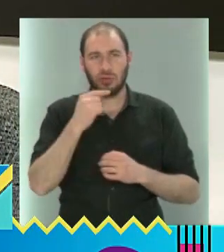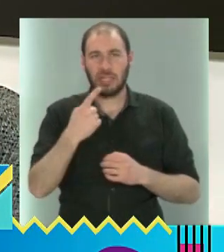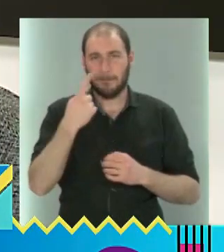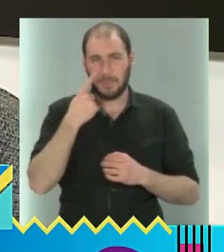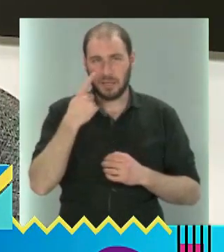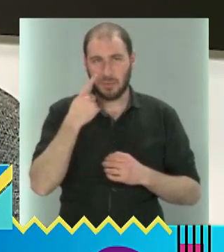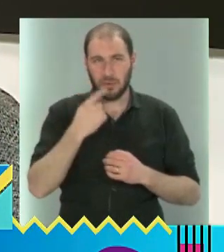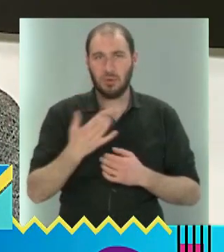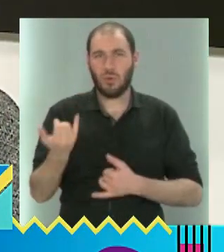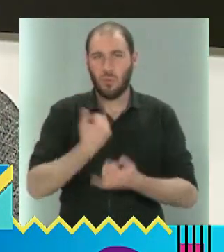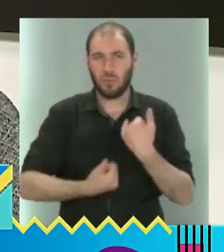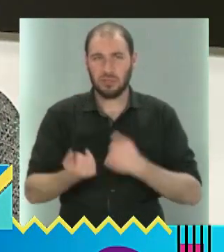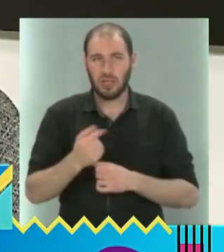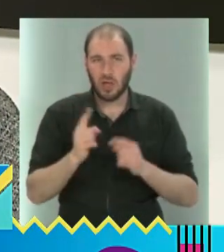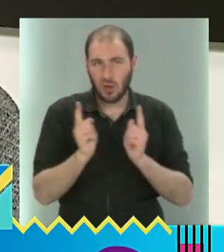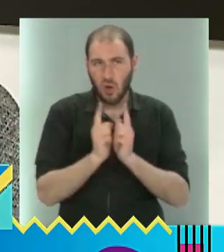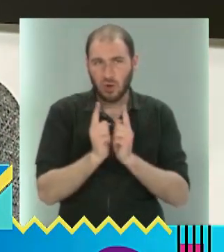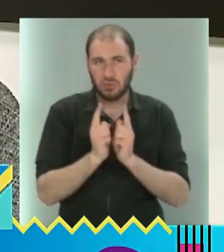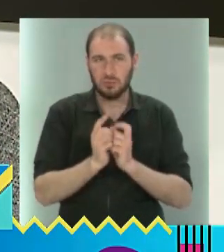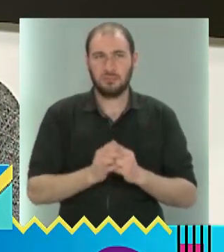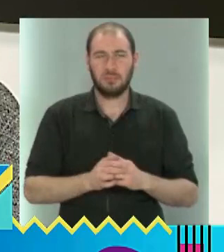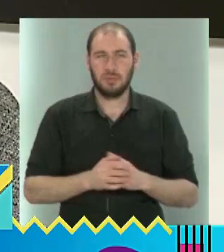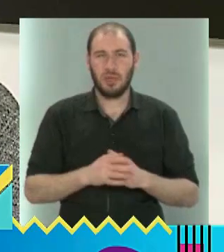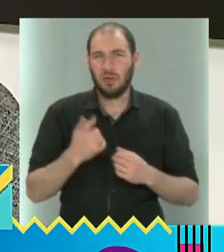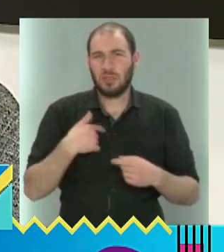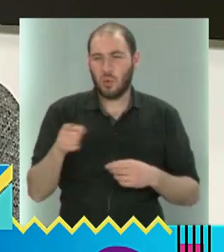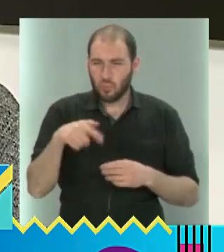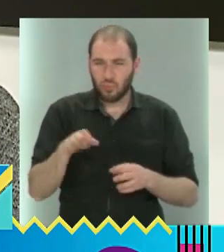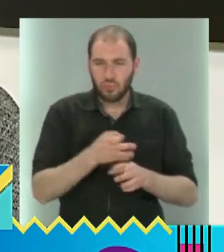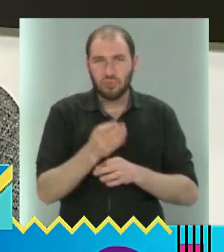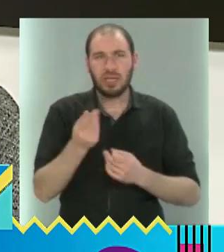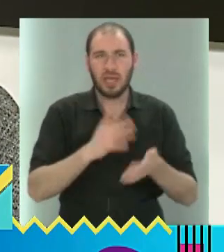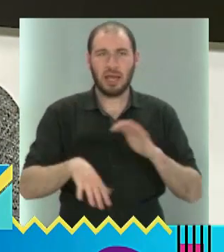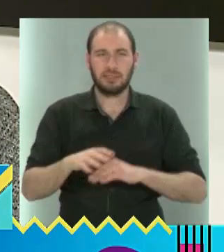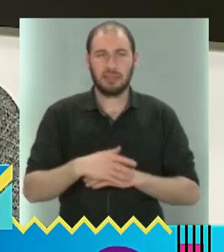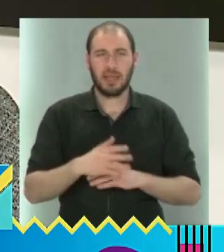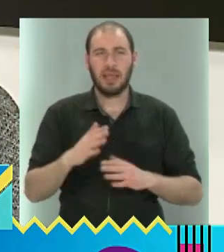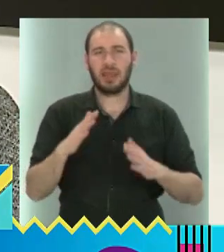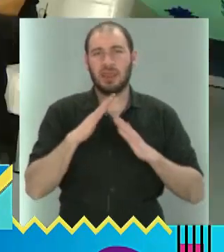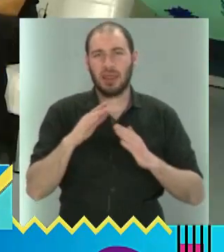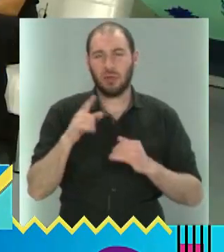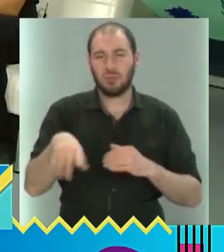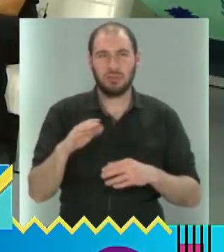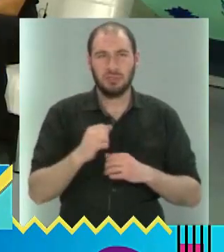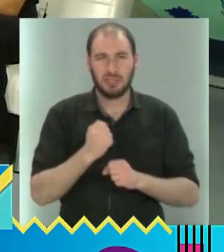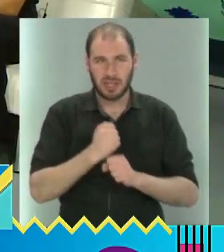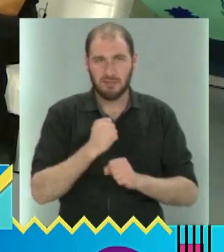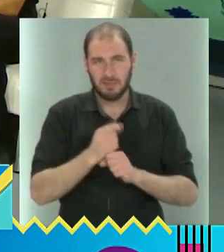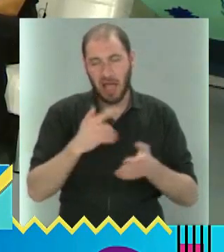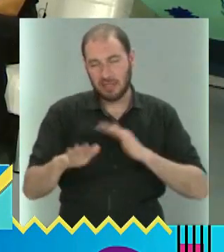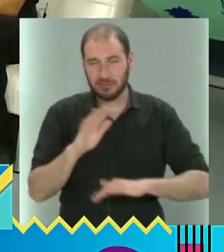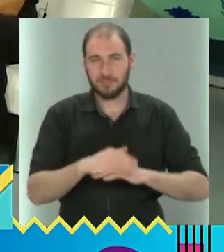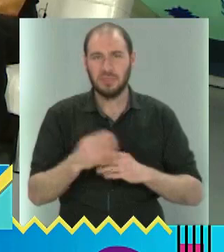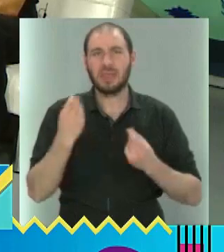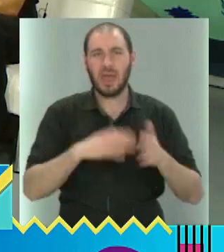vivo, que nos digan cortito, algo que les transmita a ustedes lo que hacen, ¿sí? Esta disciplina que ustedes practican, ¿qué